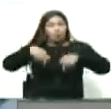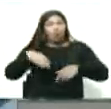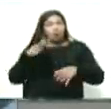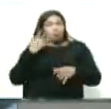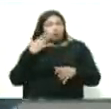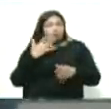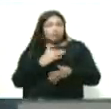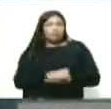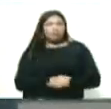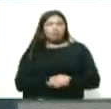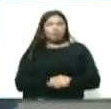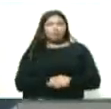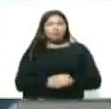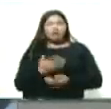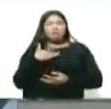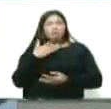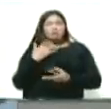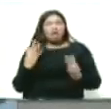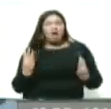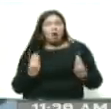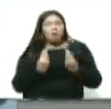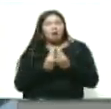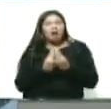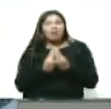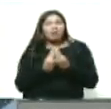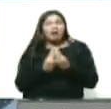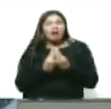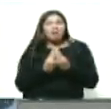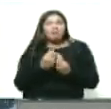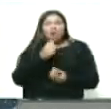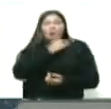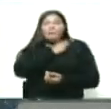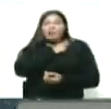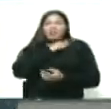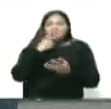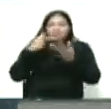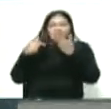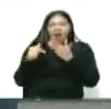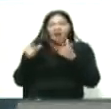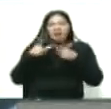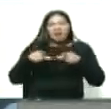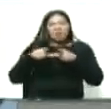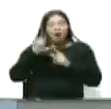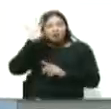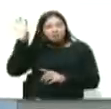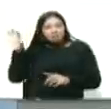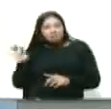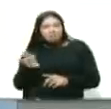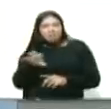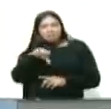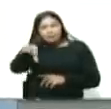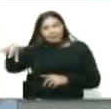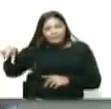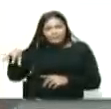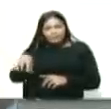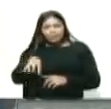ejemplo, me acompañan compatriotas que vienen de diversos lugares del país, como por